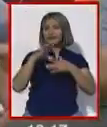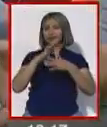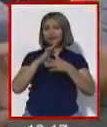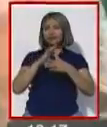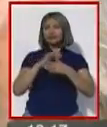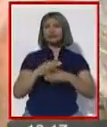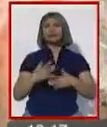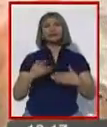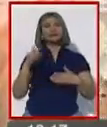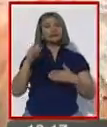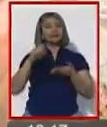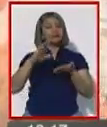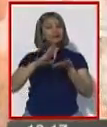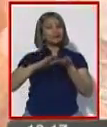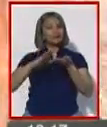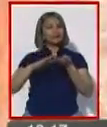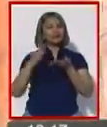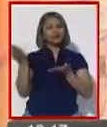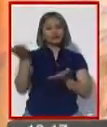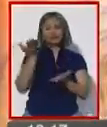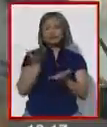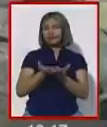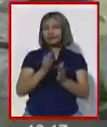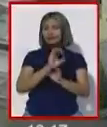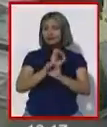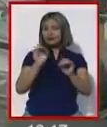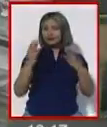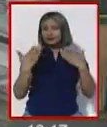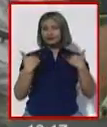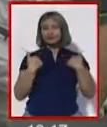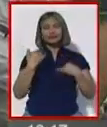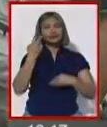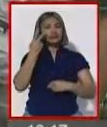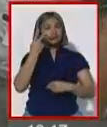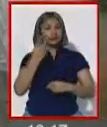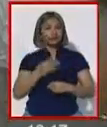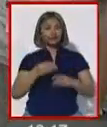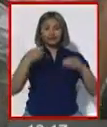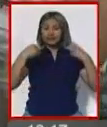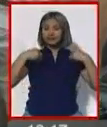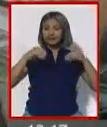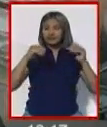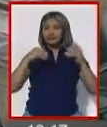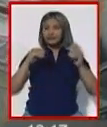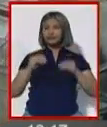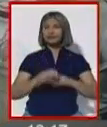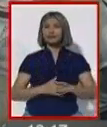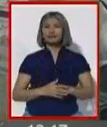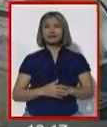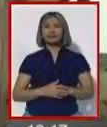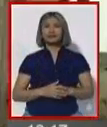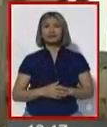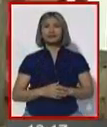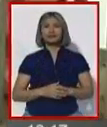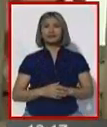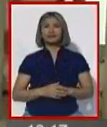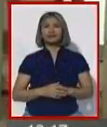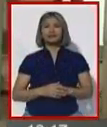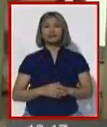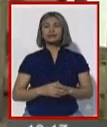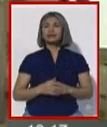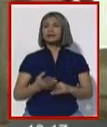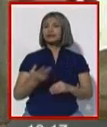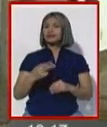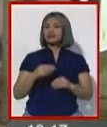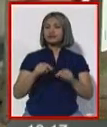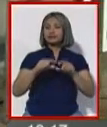cárnico tiene que tener un permiso de importación y estos no lo tienen. Si ustedes ven, se expende en el mercado, así a media temperatura, medio